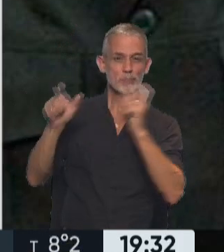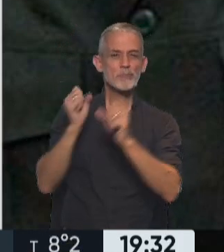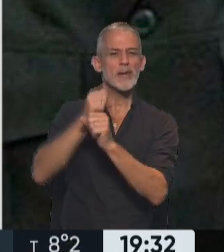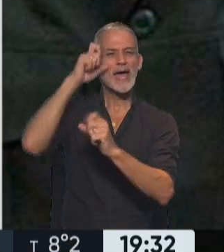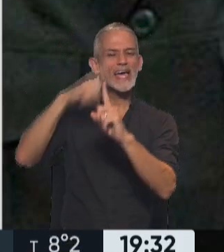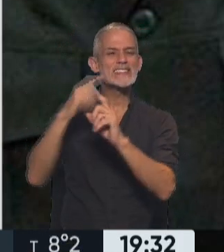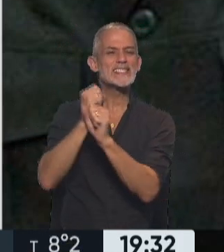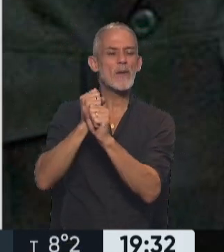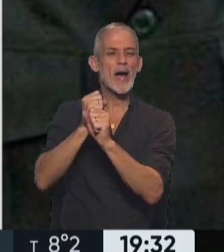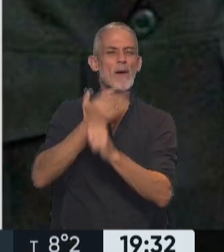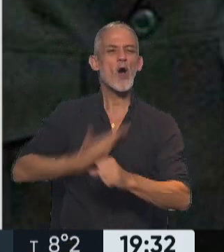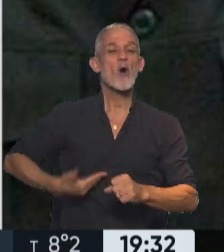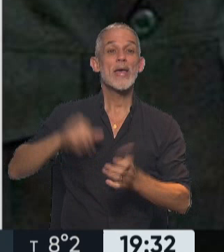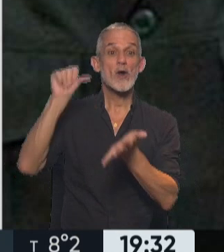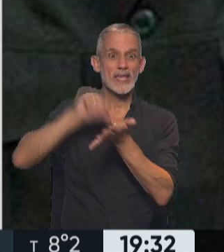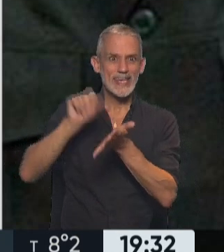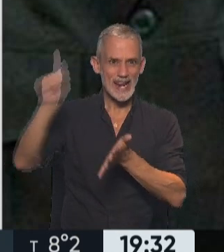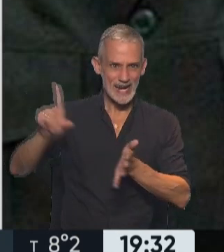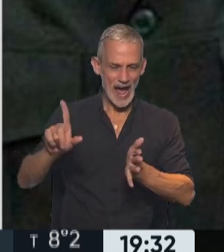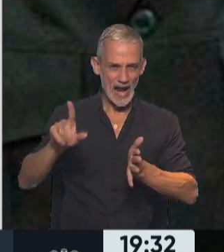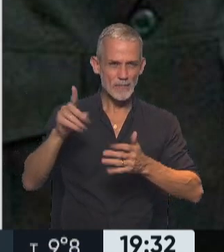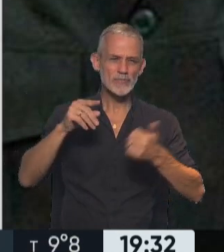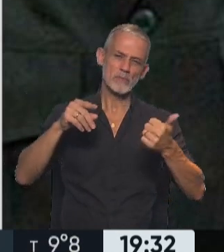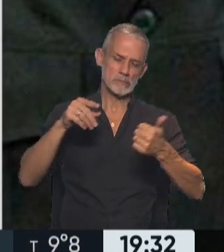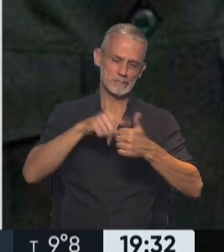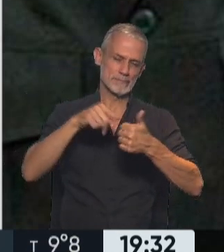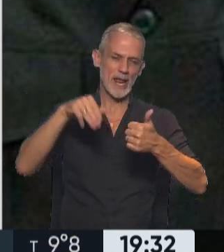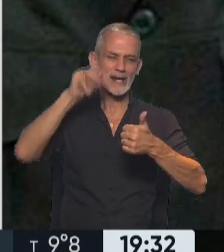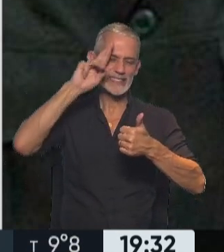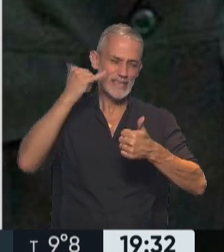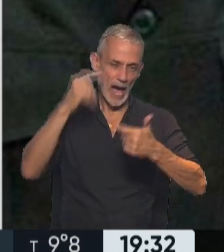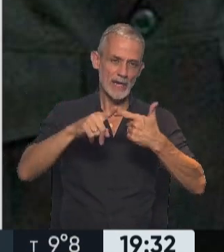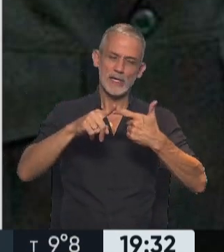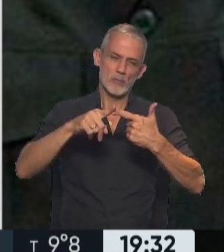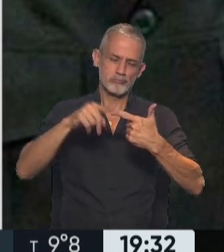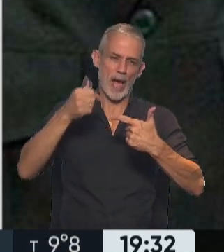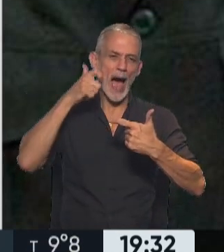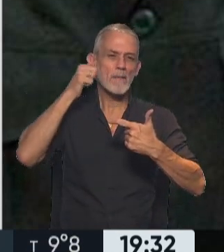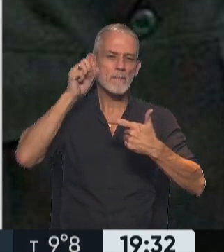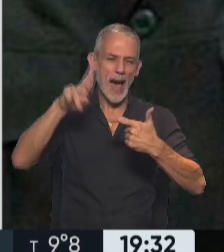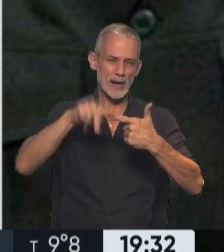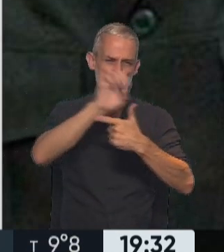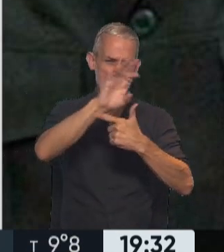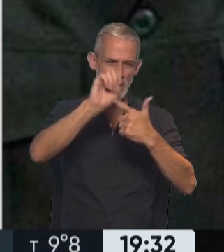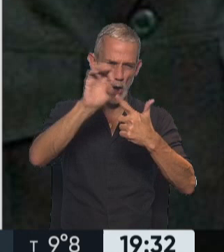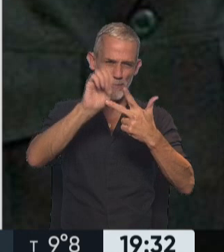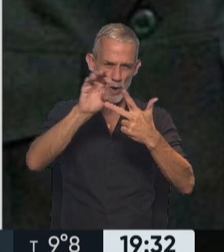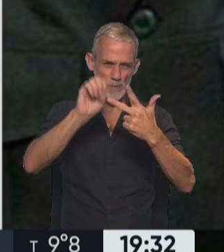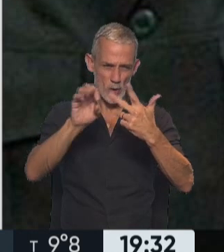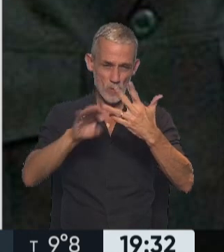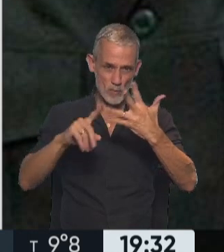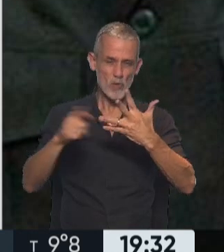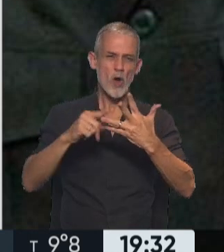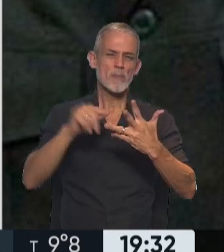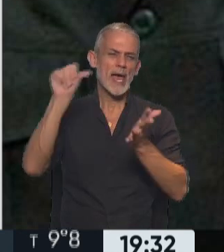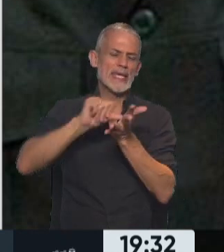gobierno iraní que estamos viendo en pantalla. Estamos hablando de Mohyen Rezai, de Ahmad Vahidi Ali Falahan,